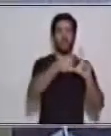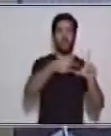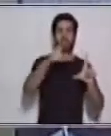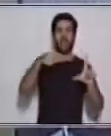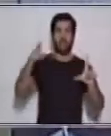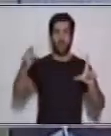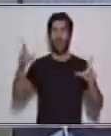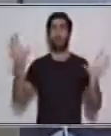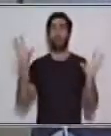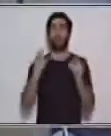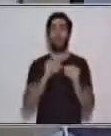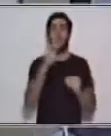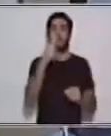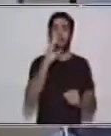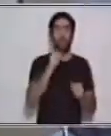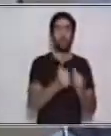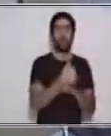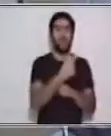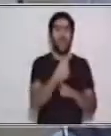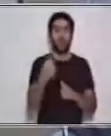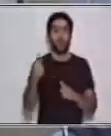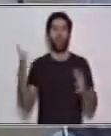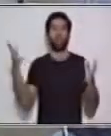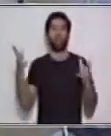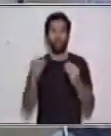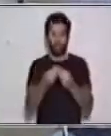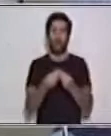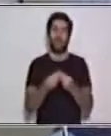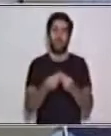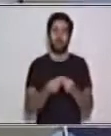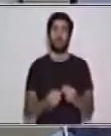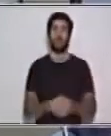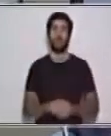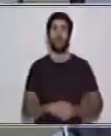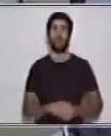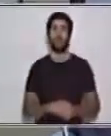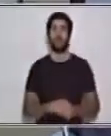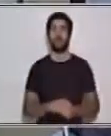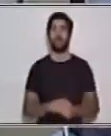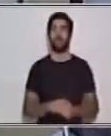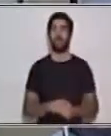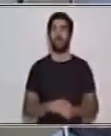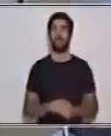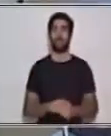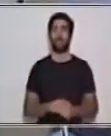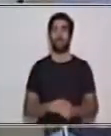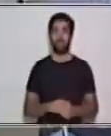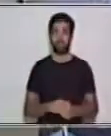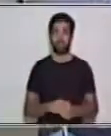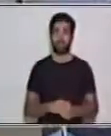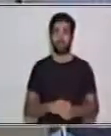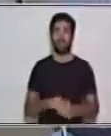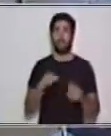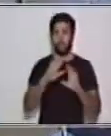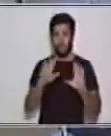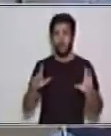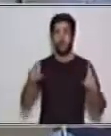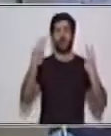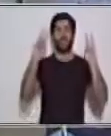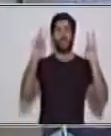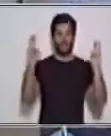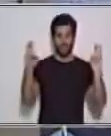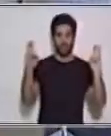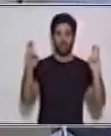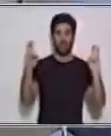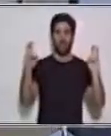cantidad de hermanos que tienen los 15 alumnos encuestados. Entonces le colocan el título en